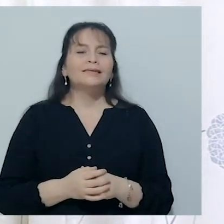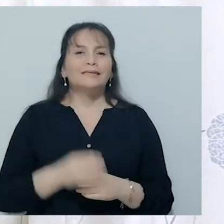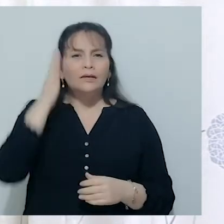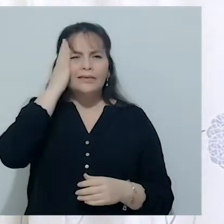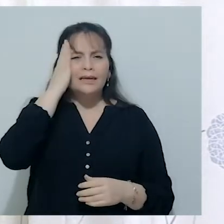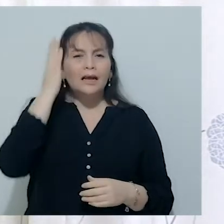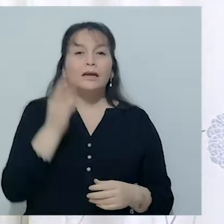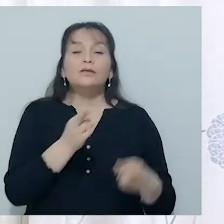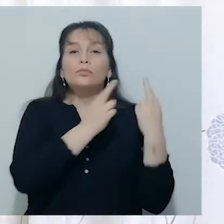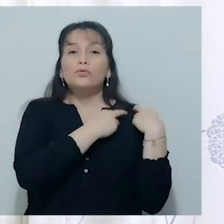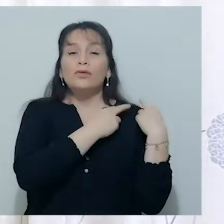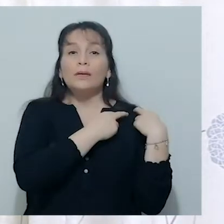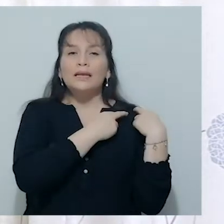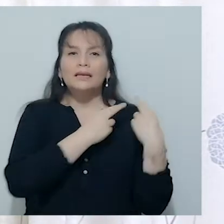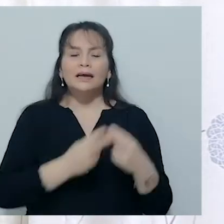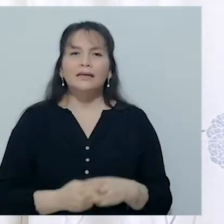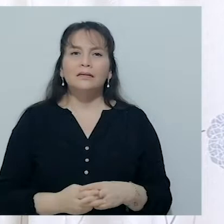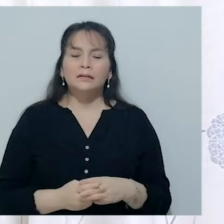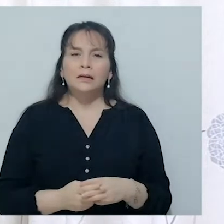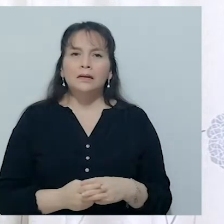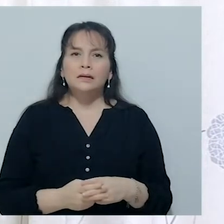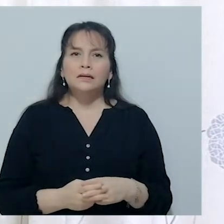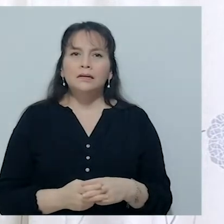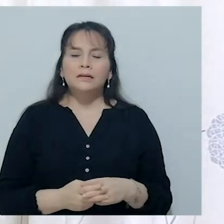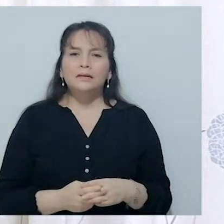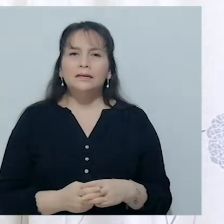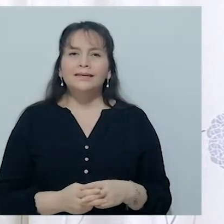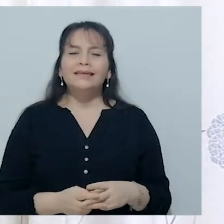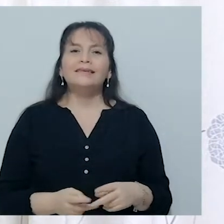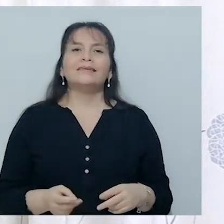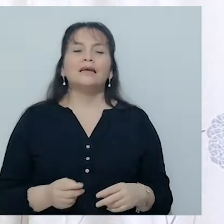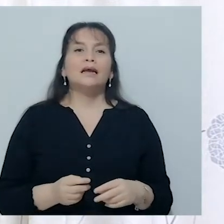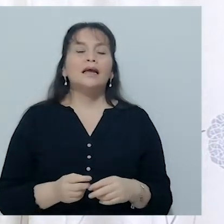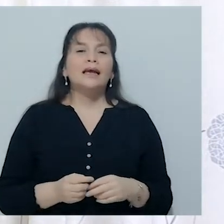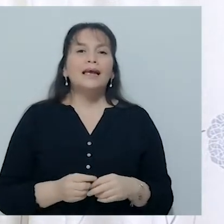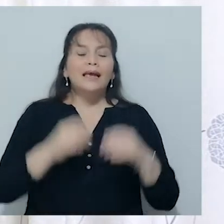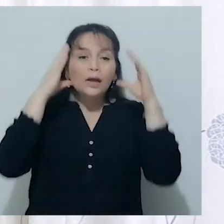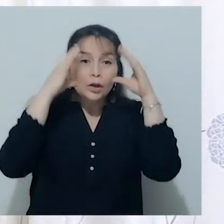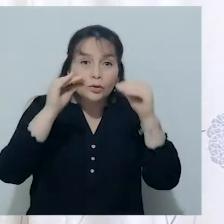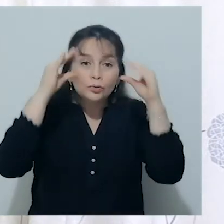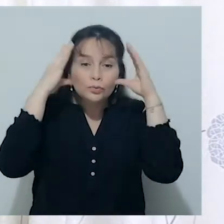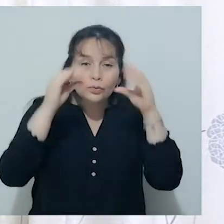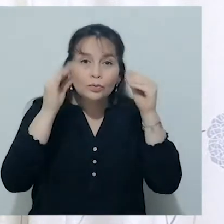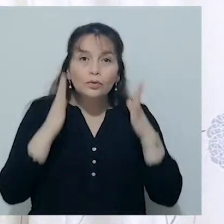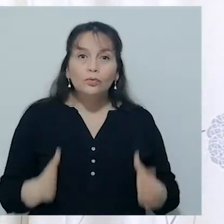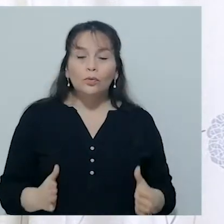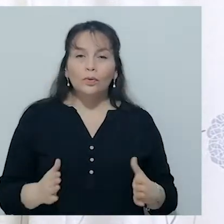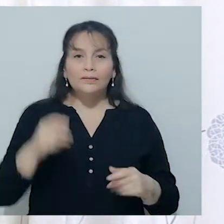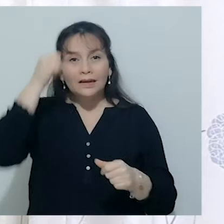nuestra responsabilidad en el hecho, escuche bien esto, de ser educadores en la